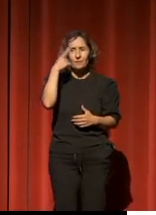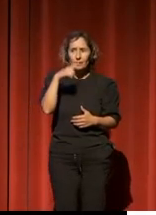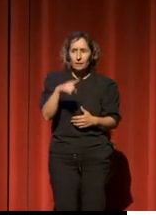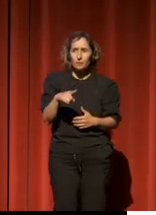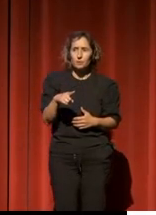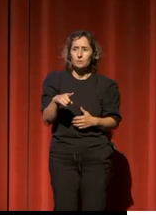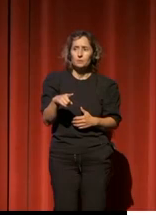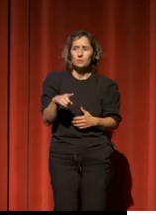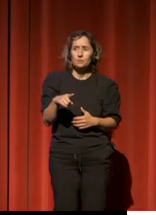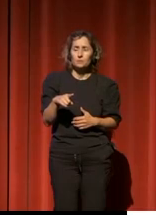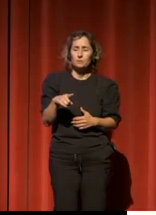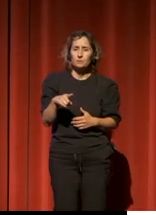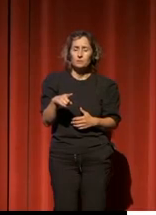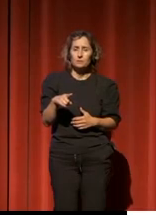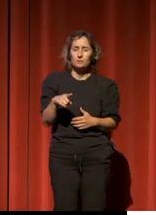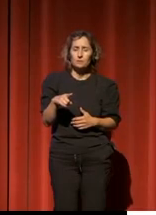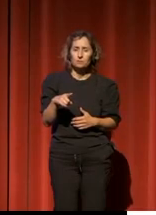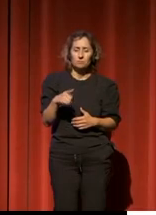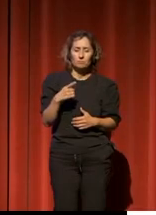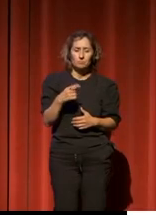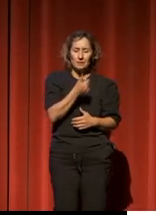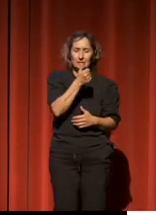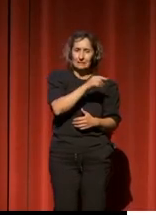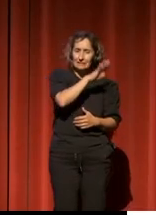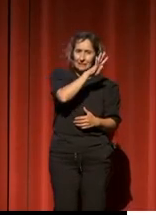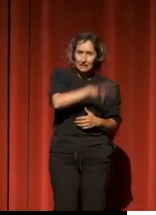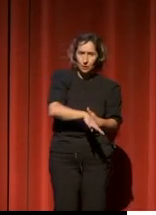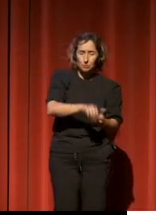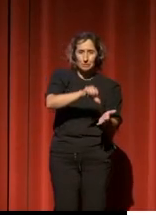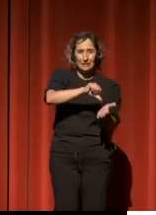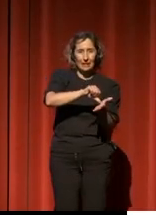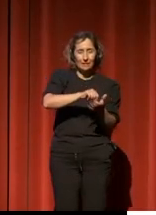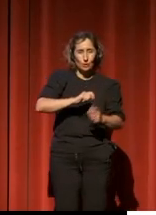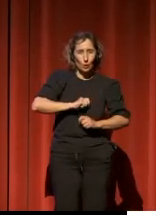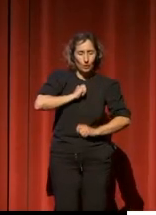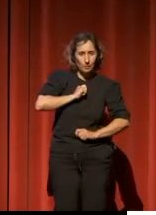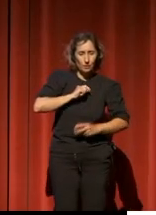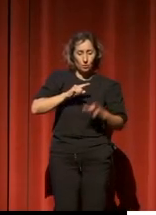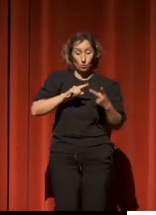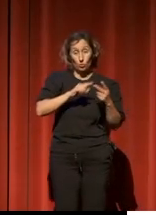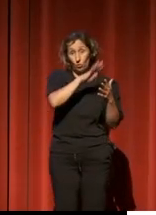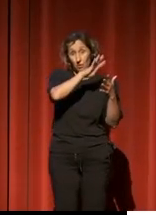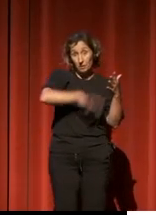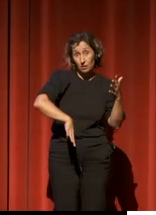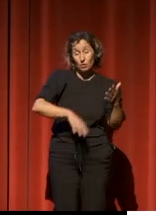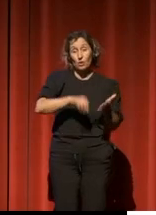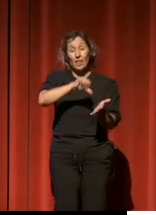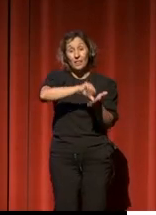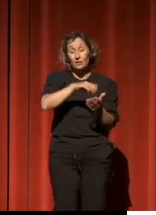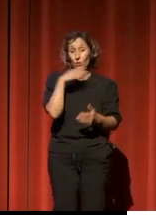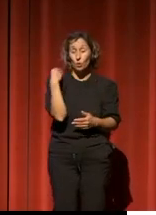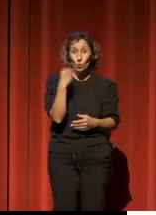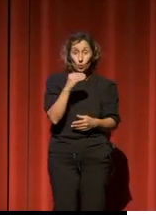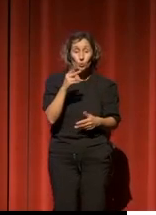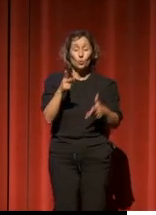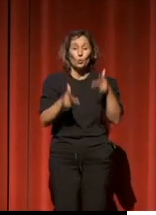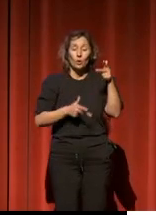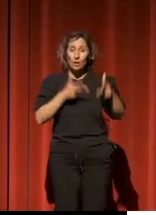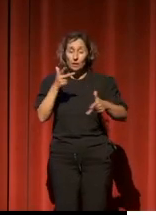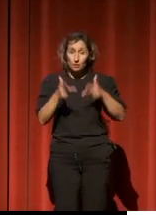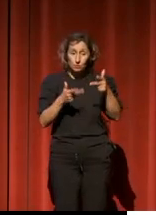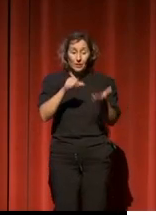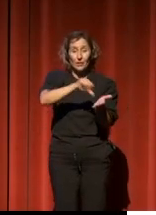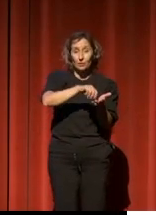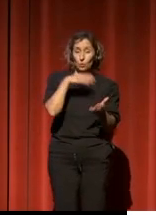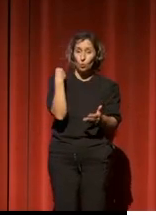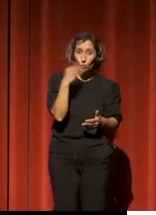eh sobre todo eh Cataluña la cuestión de los centros cívicos Barcelona eh centros de juventud eh euskadi También en los centros de